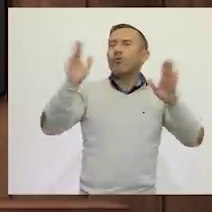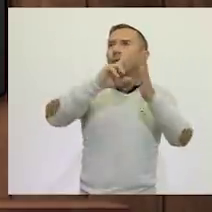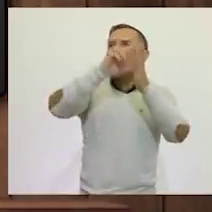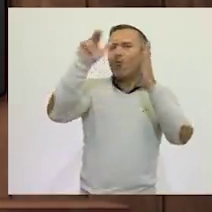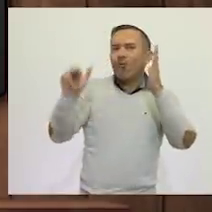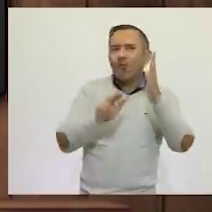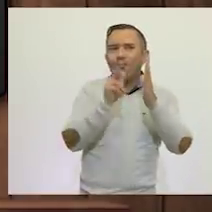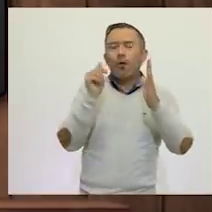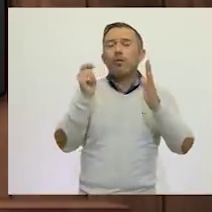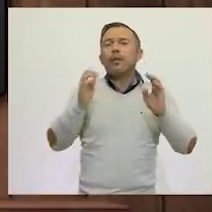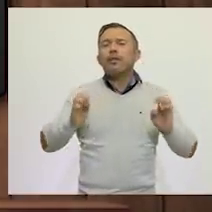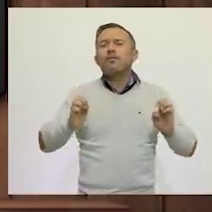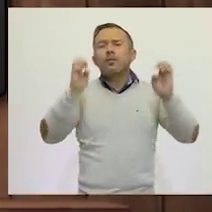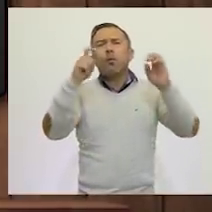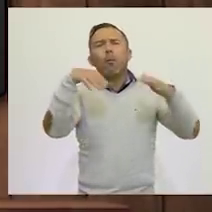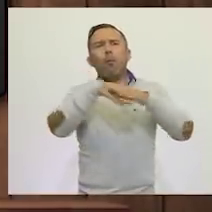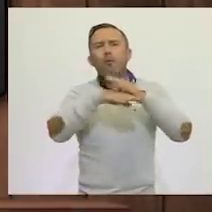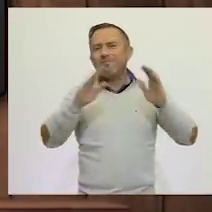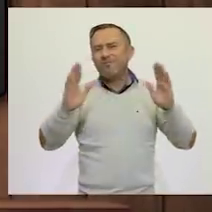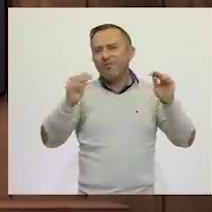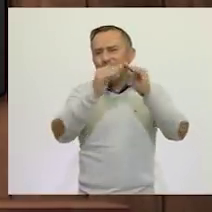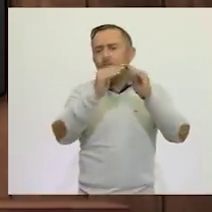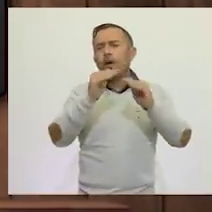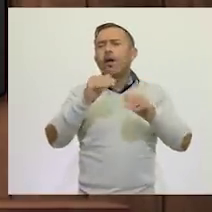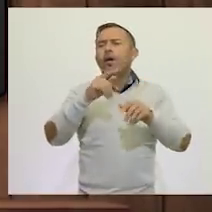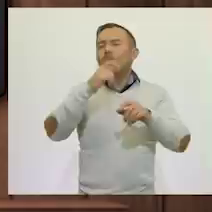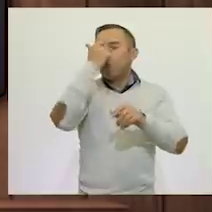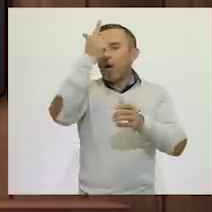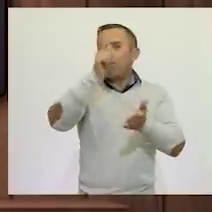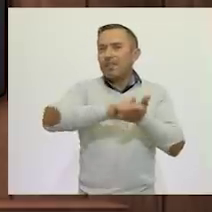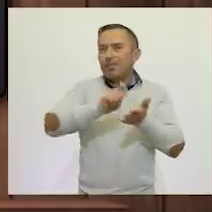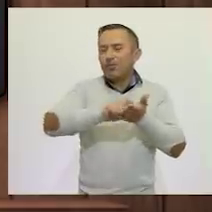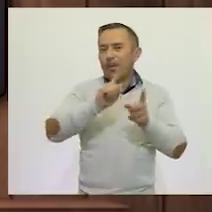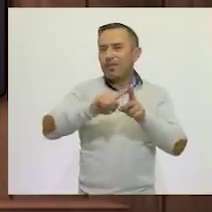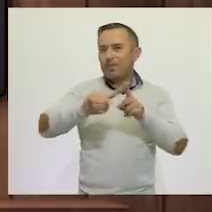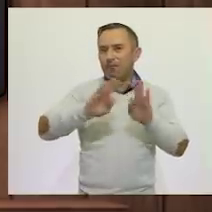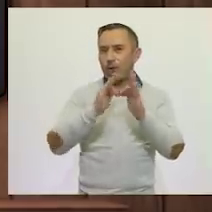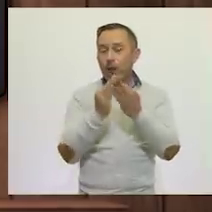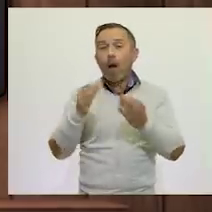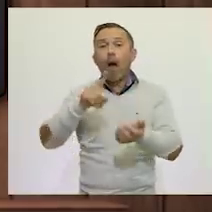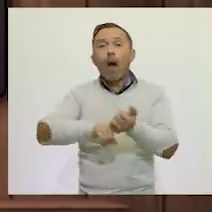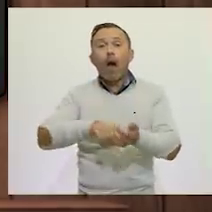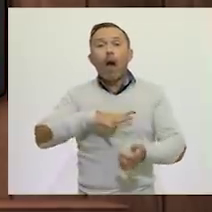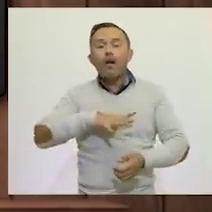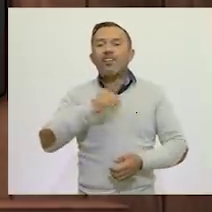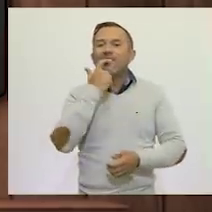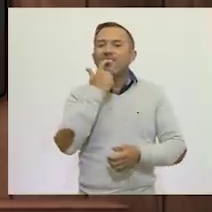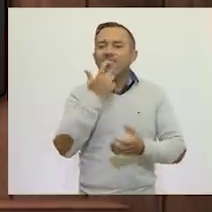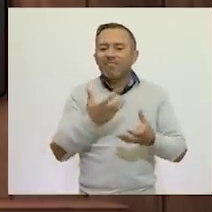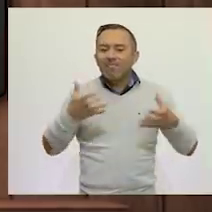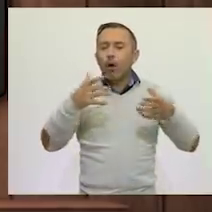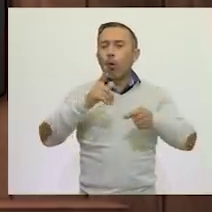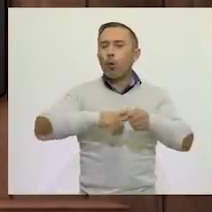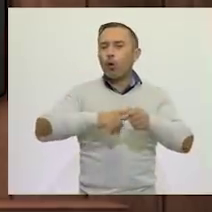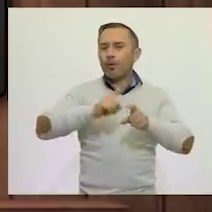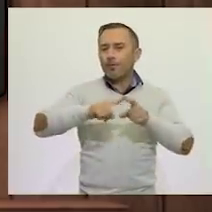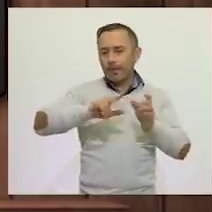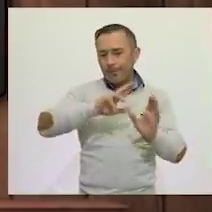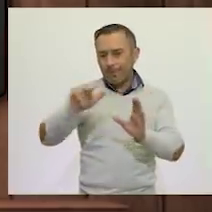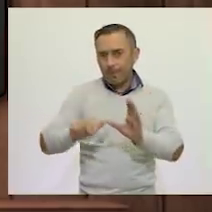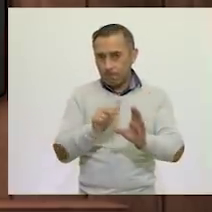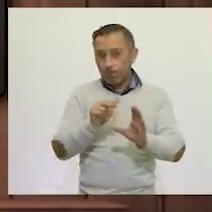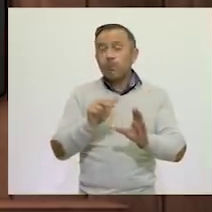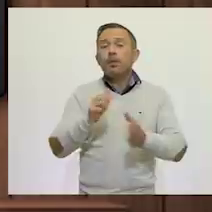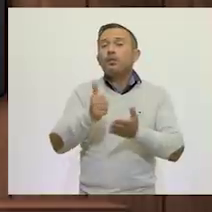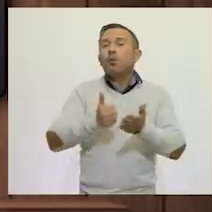bóvedas en sus edificios, desarrollaron diferentes formas de escritura y tenían cerámica de diferentes colores. La ciudad maya más importante en este